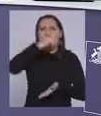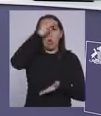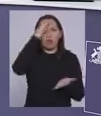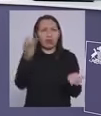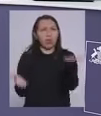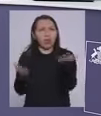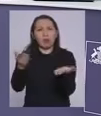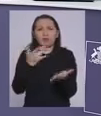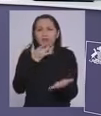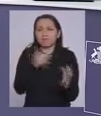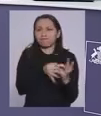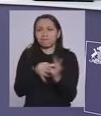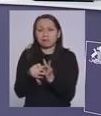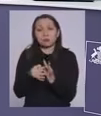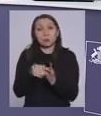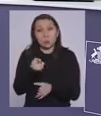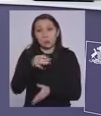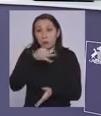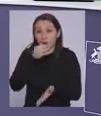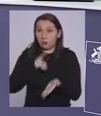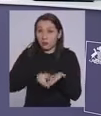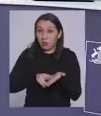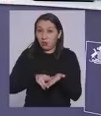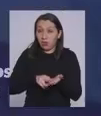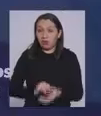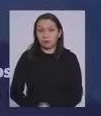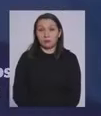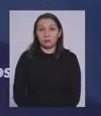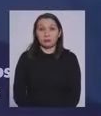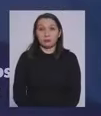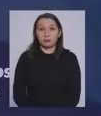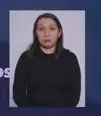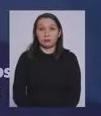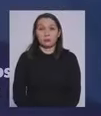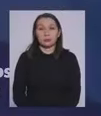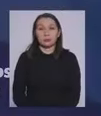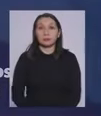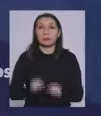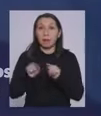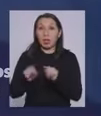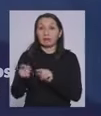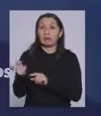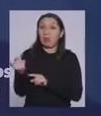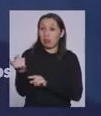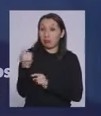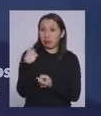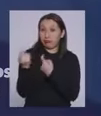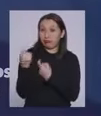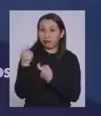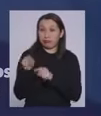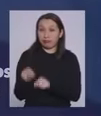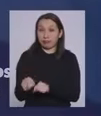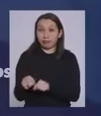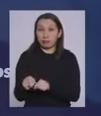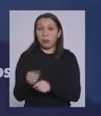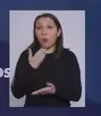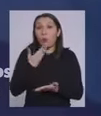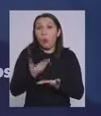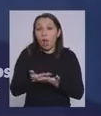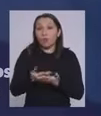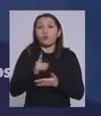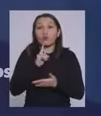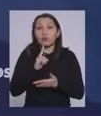la ciudadanía, si se reconoce este punto? Estas críticas, cuando tienen